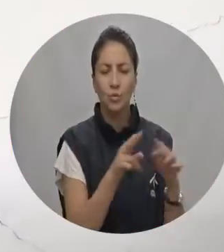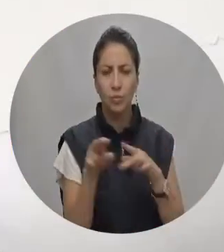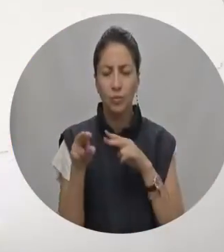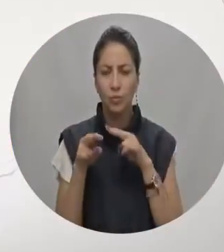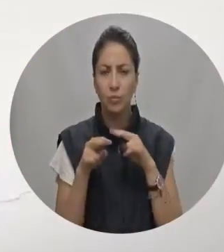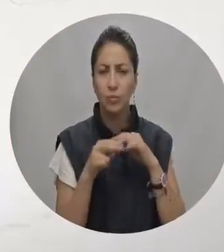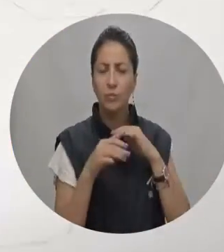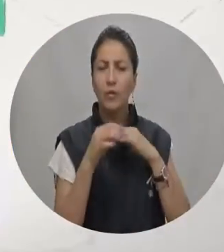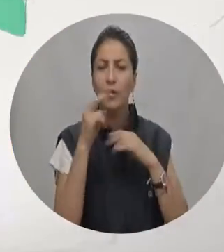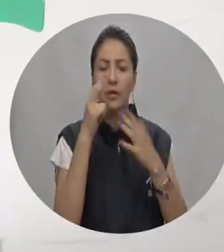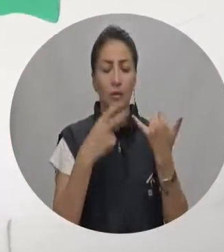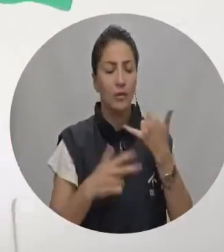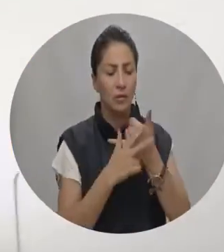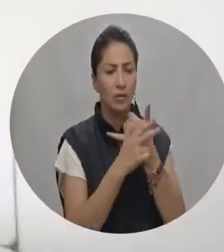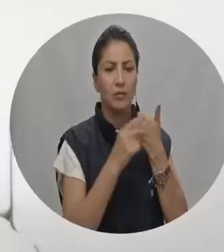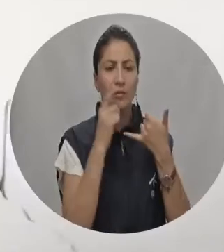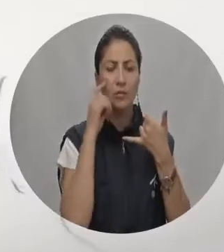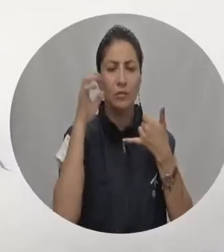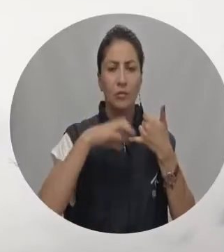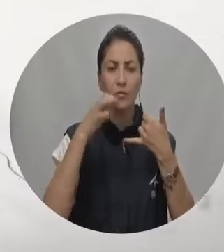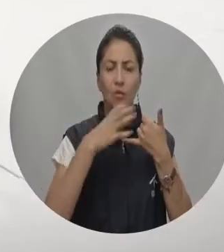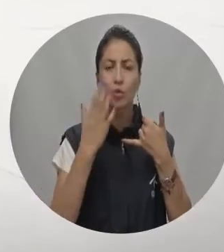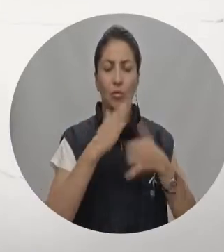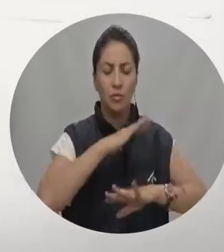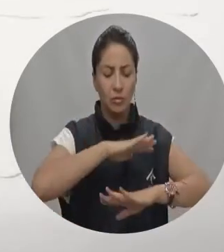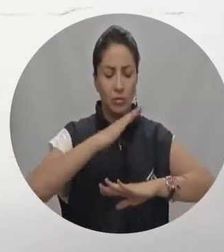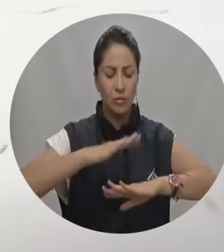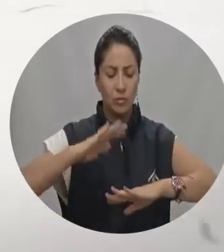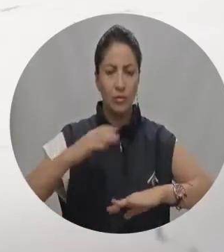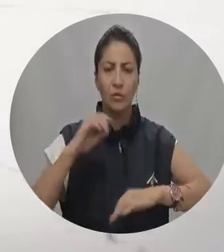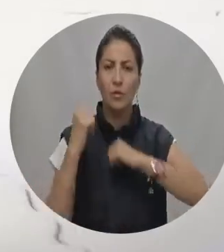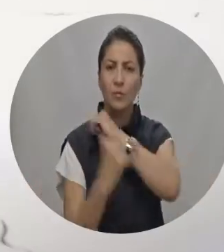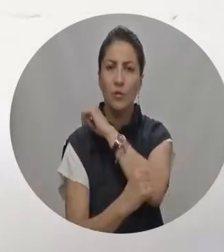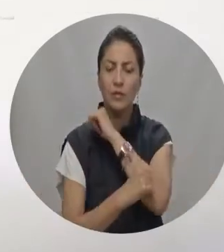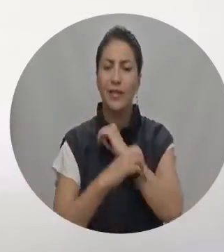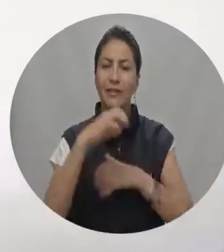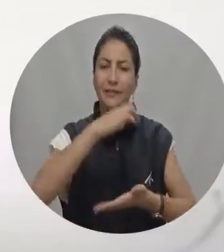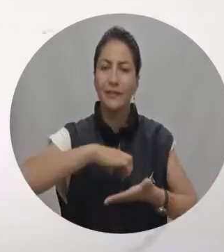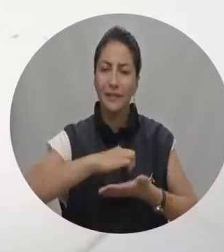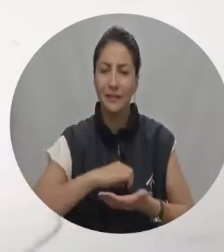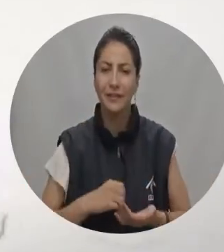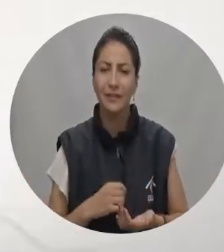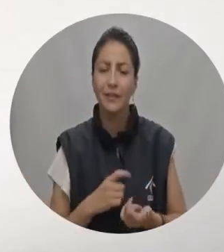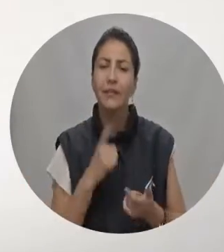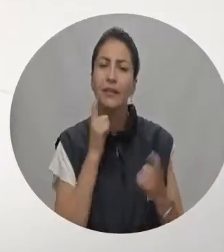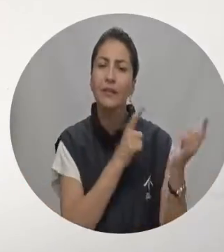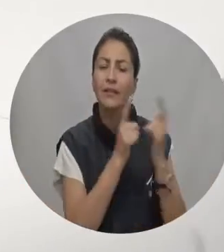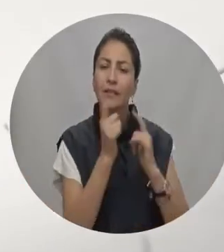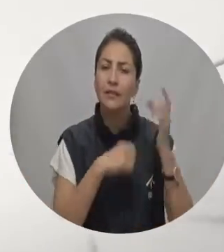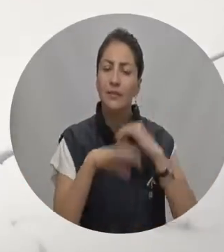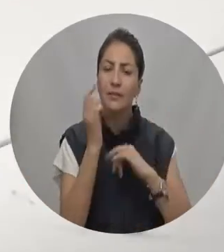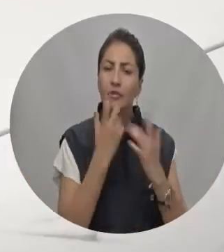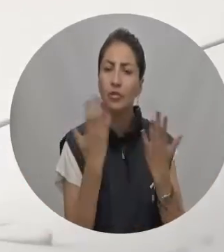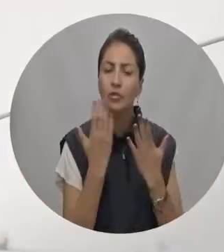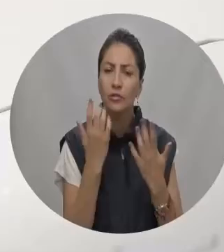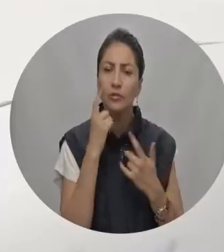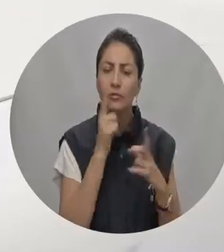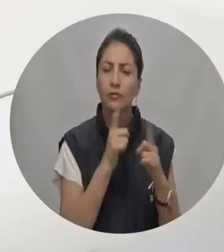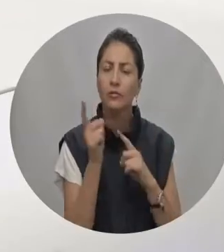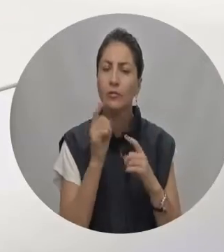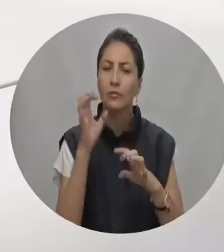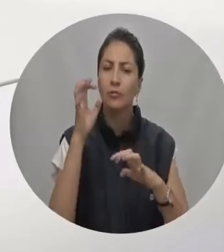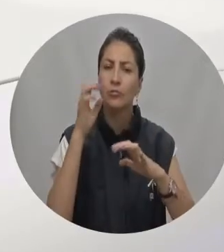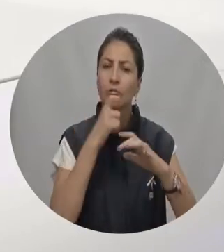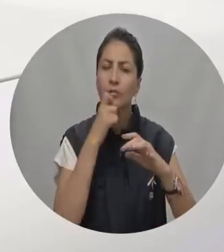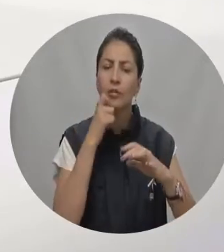tendencia lluviosa estarán en el resto de la región. En la zona andina persisten las lluvias en zonas de Antioquia, Boyacá y los Santanderes. En el